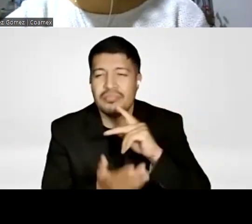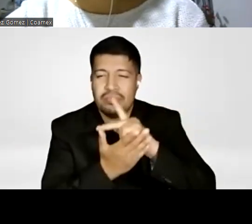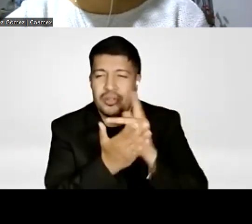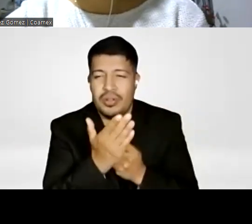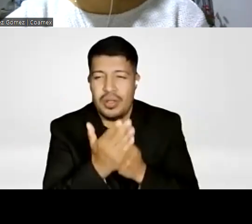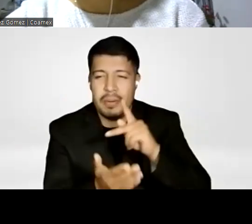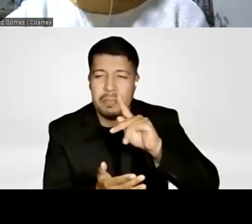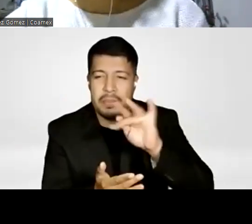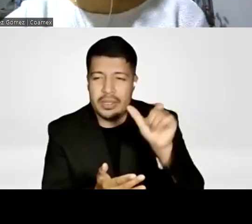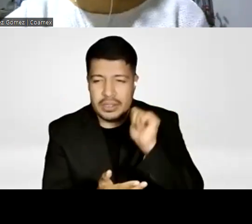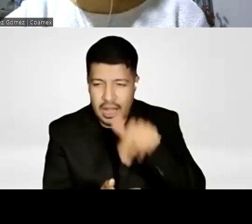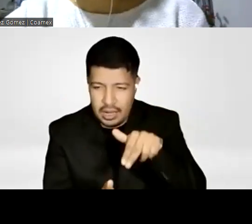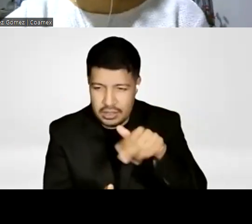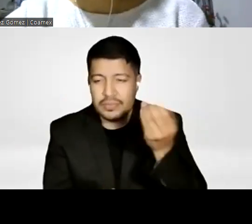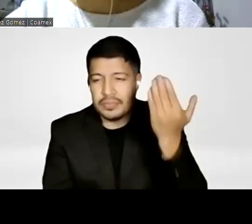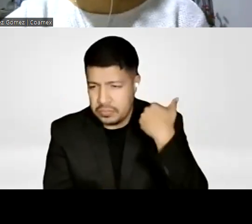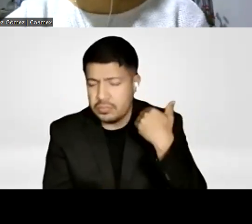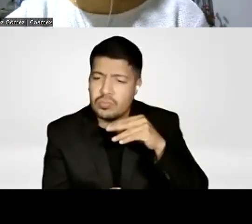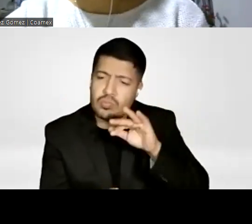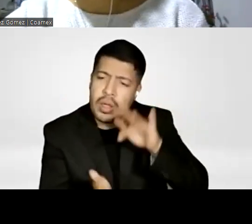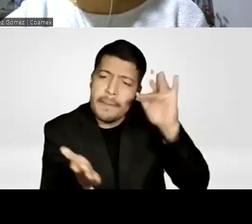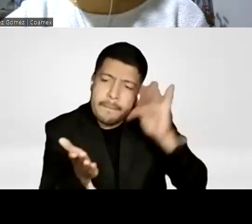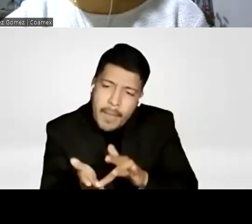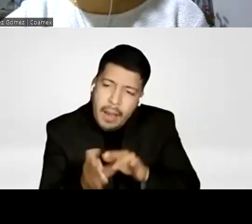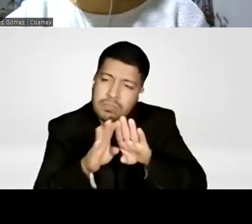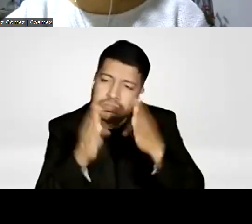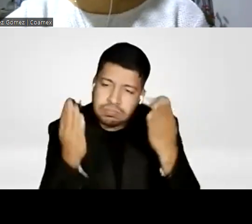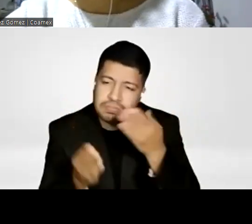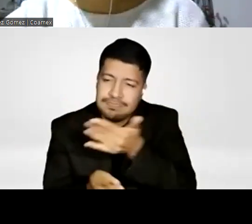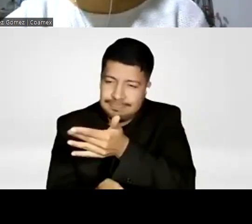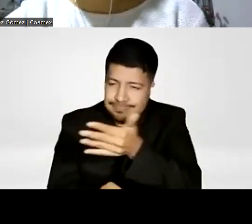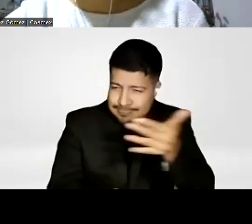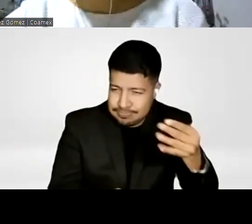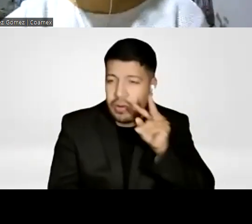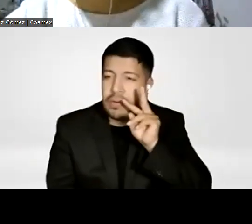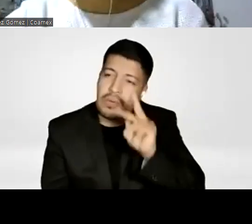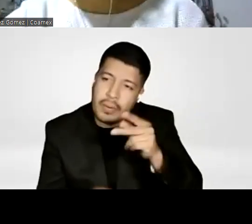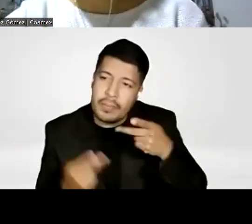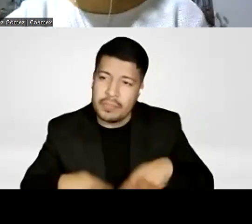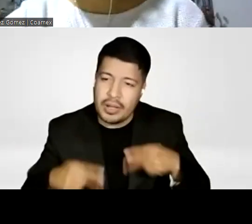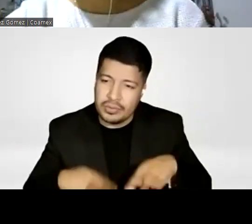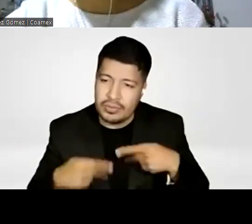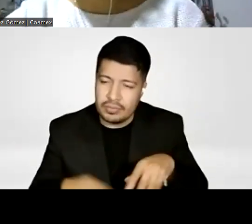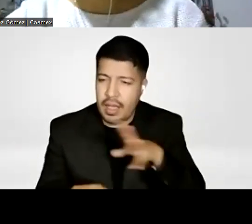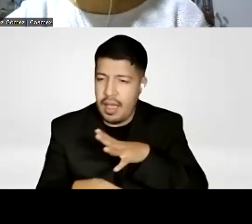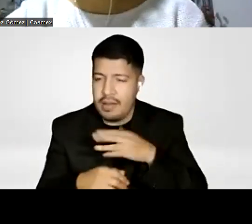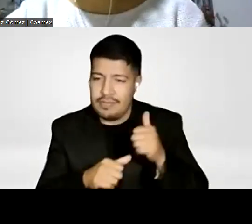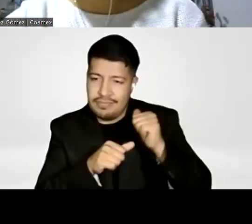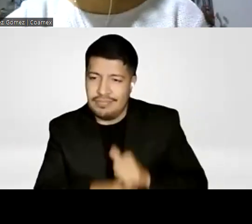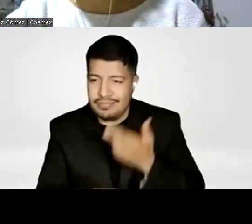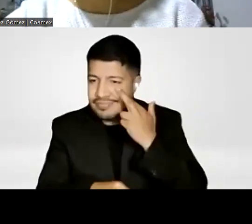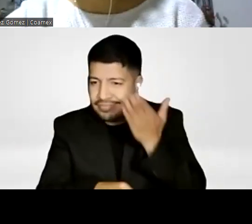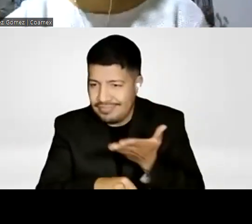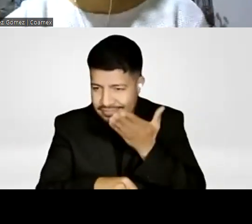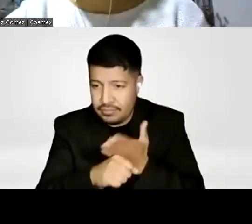consultar también, ¿no? Y que tengan como para sensibilizar pues a las personas que están a cargo de o en